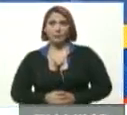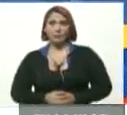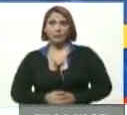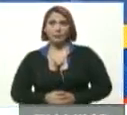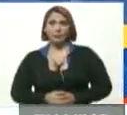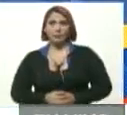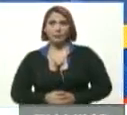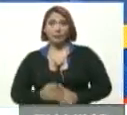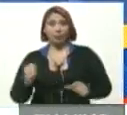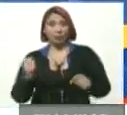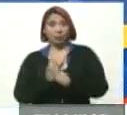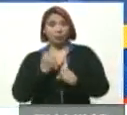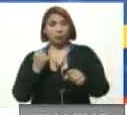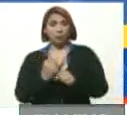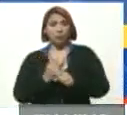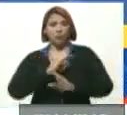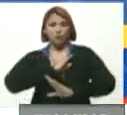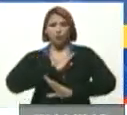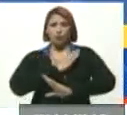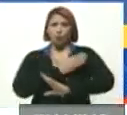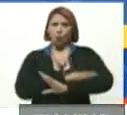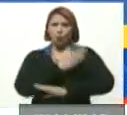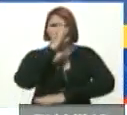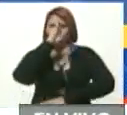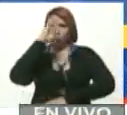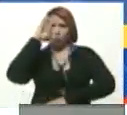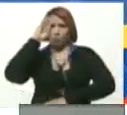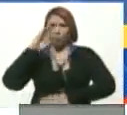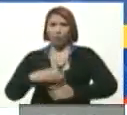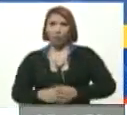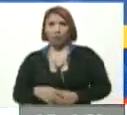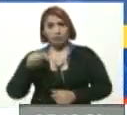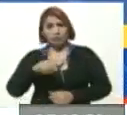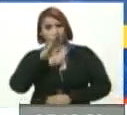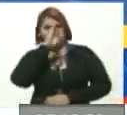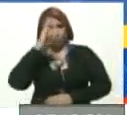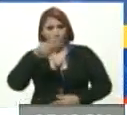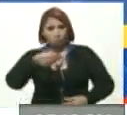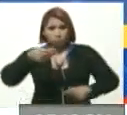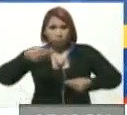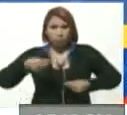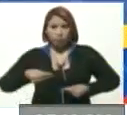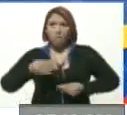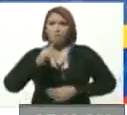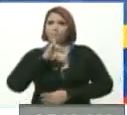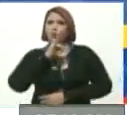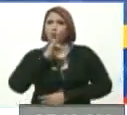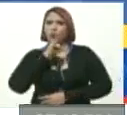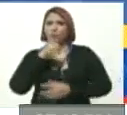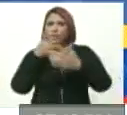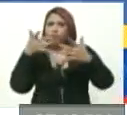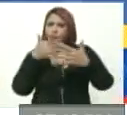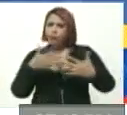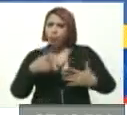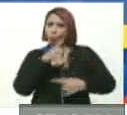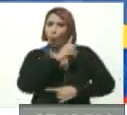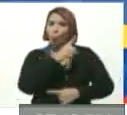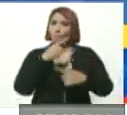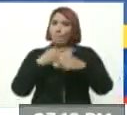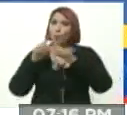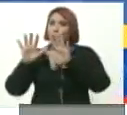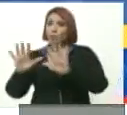Están trabajando intensamente, Diosdado. Aquí Diosdado me dio el informe. En el 1x10, en